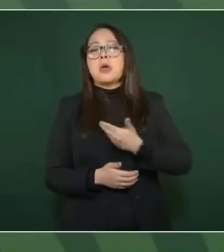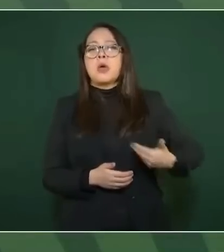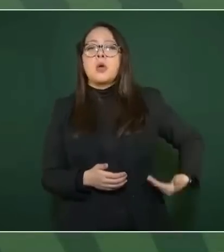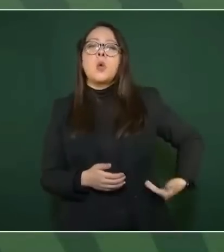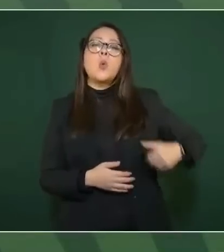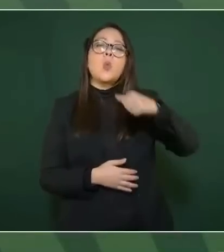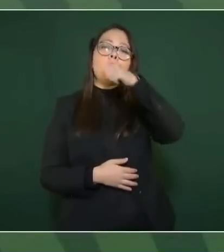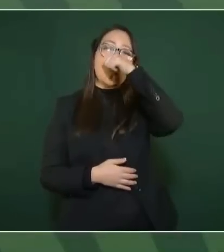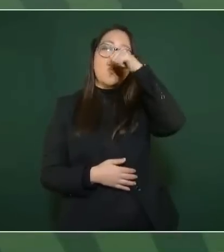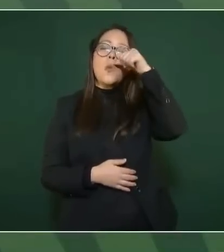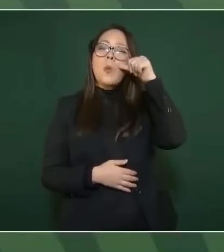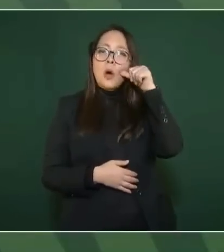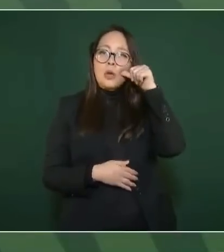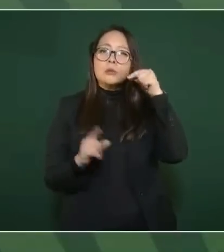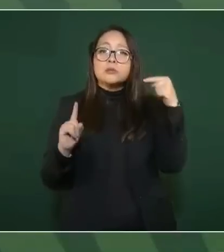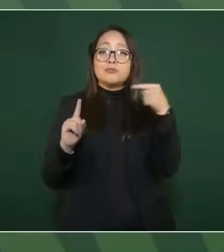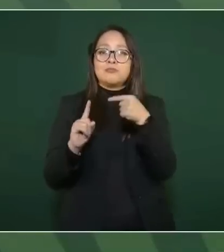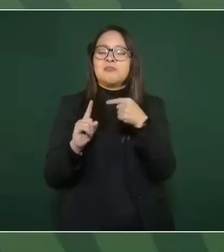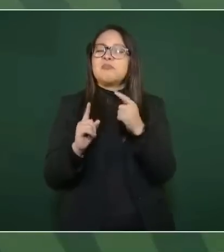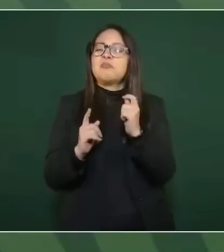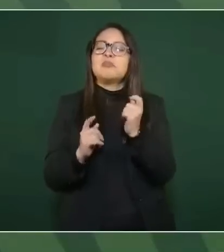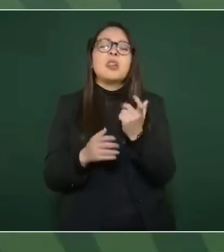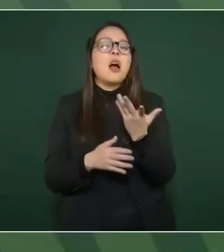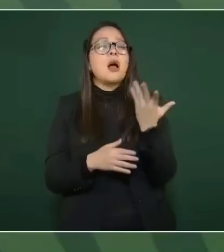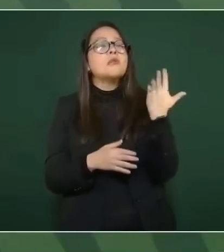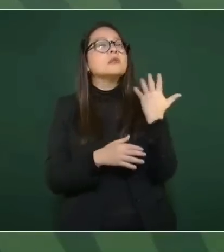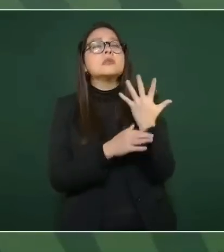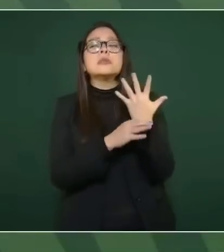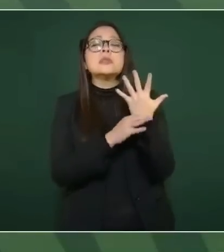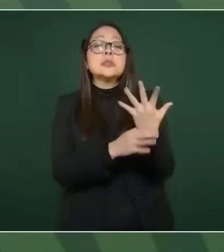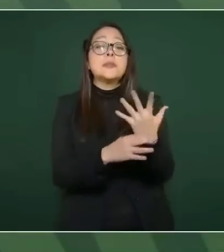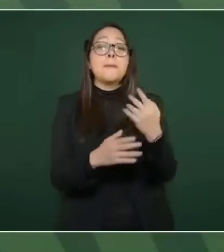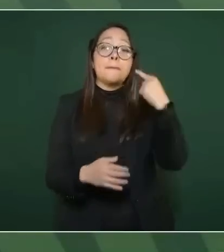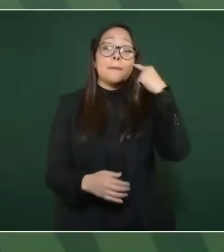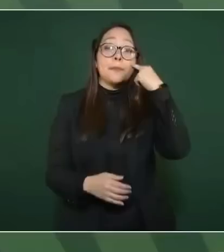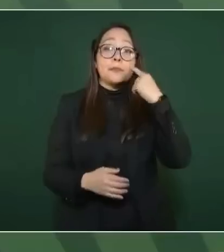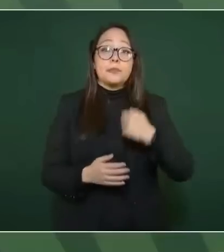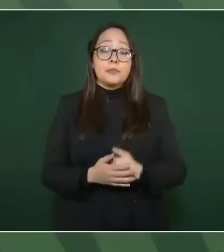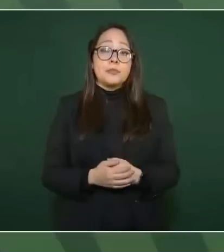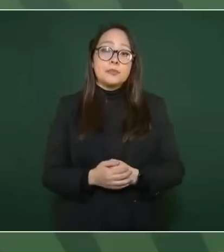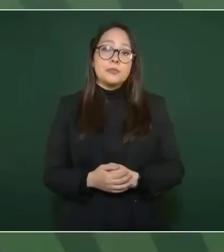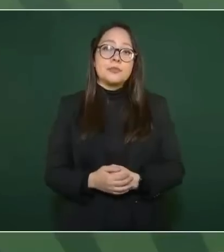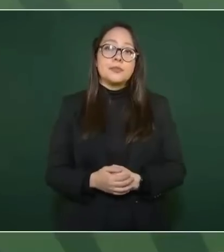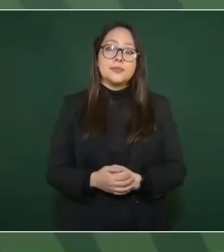en estos tiempos. Decía, el triunfo de la reacción